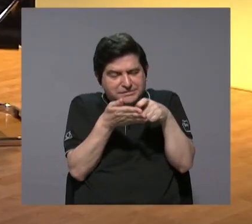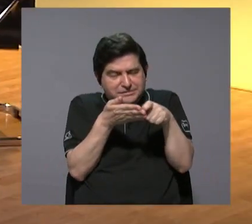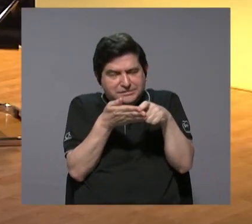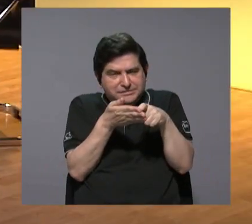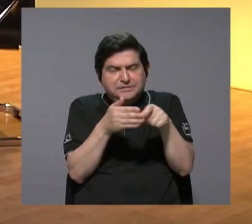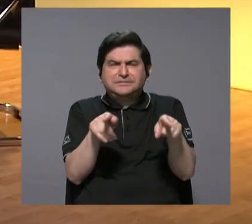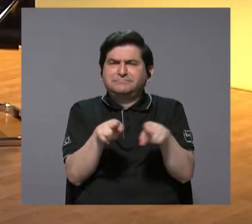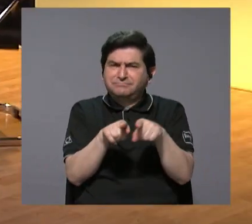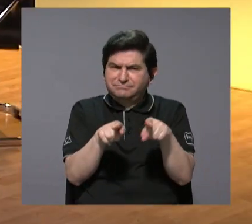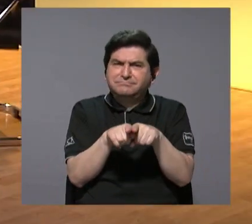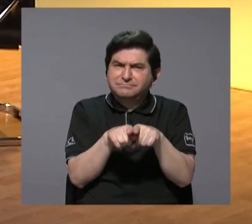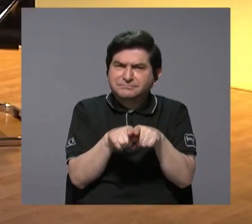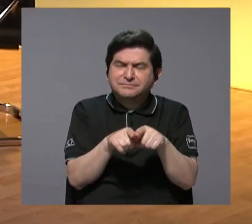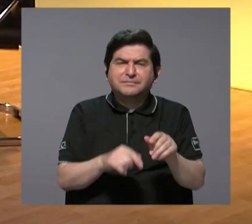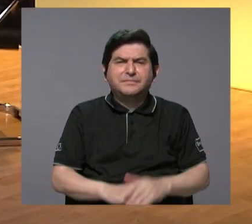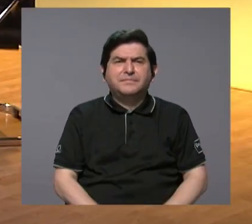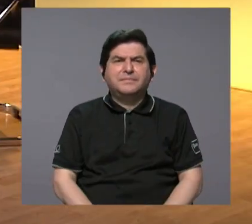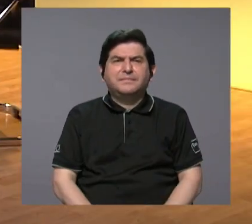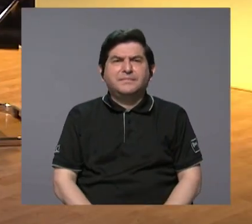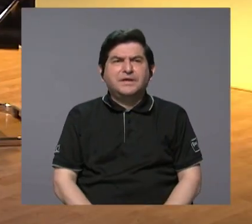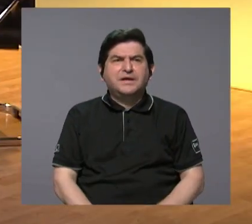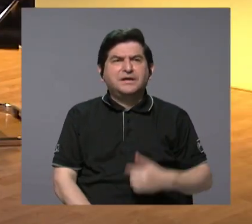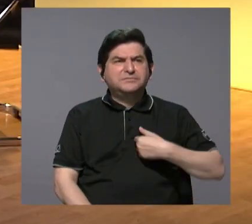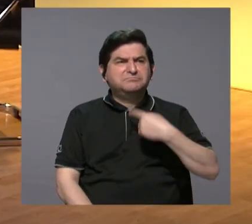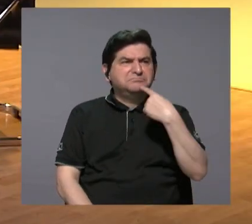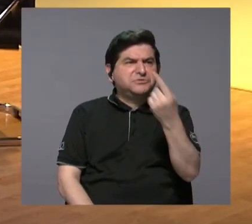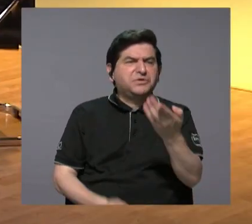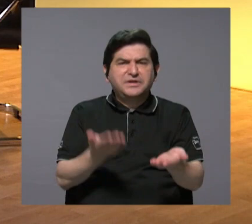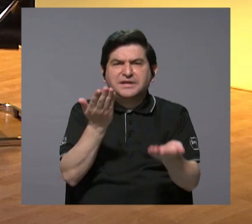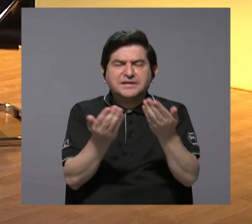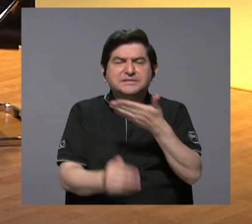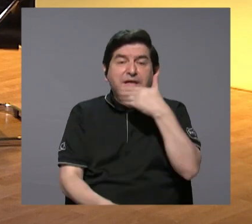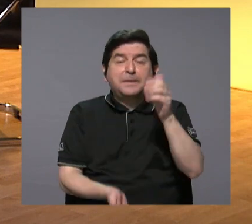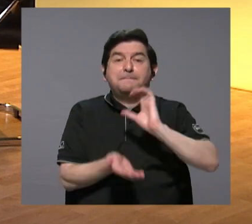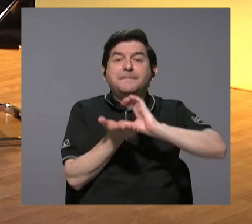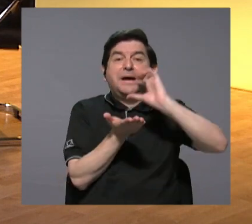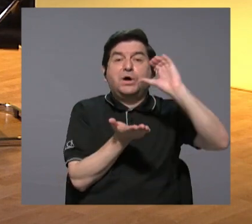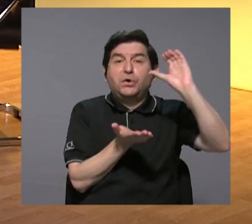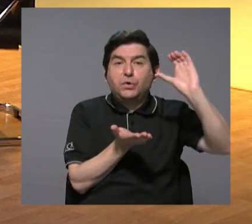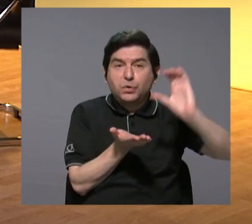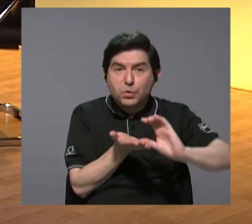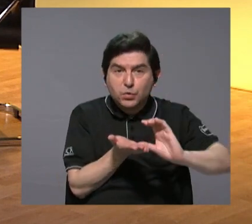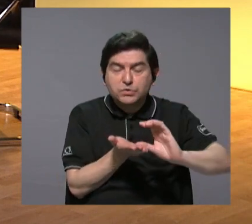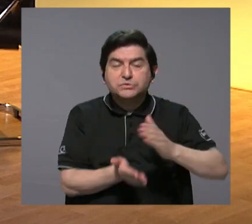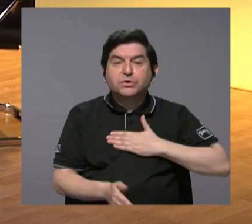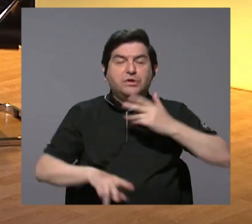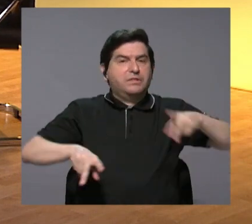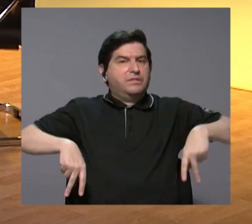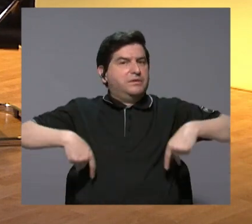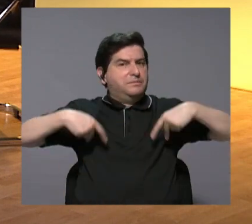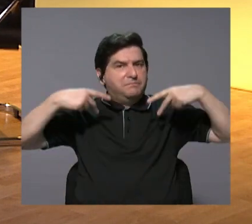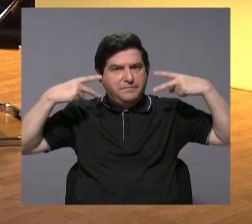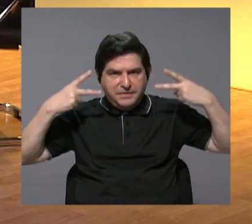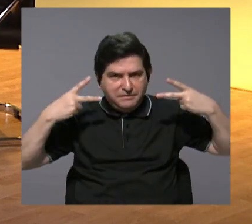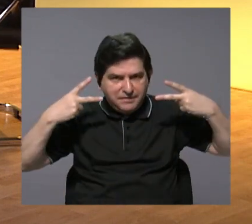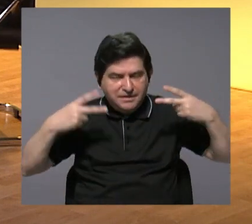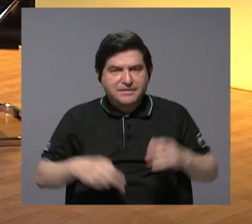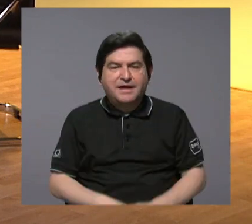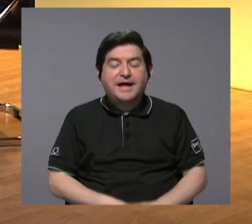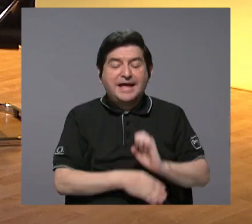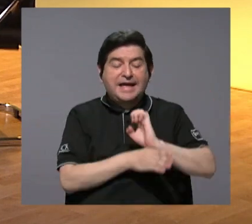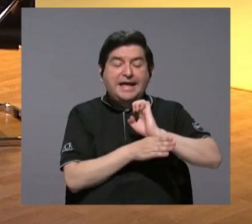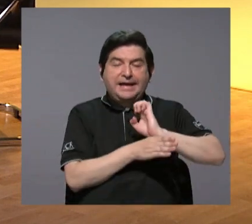enseñaron, y yo diría que el mejor curso que he llevado en mi vida, y fue la